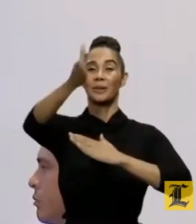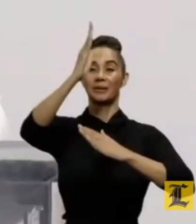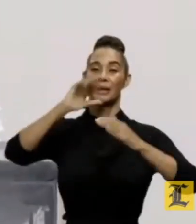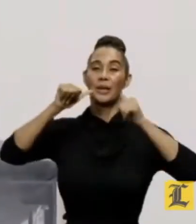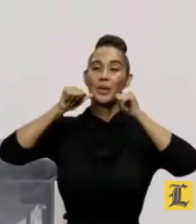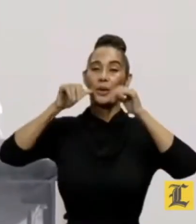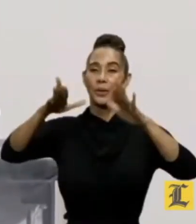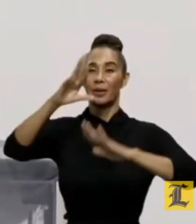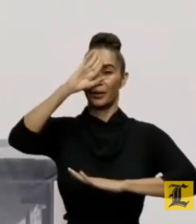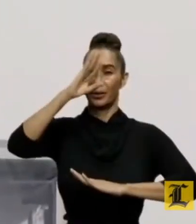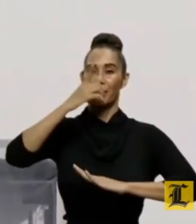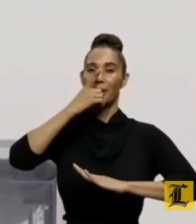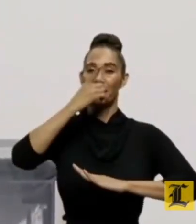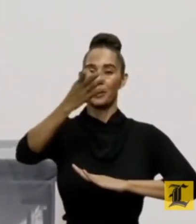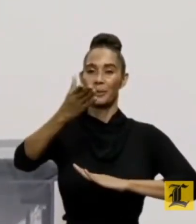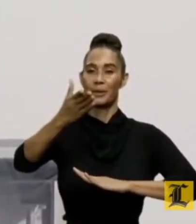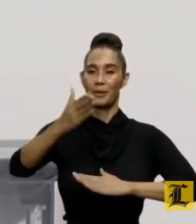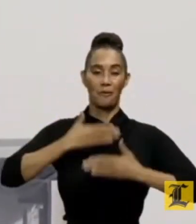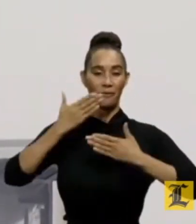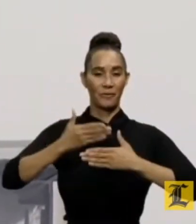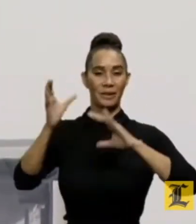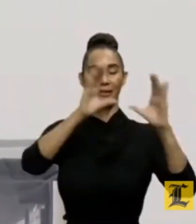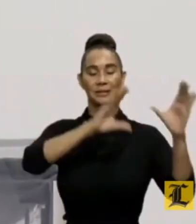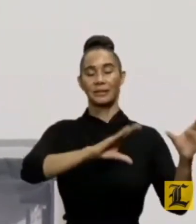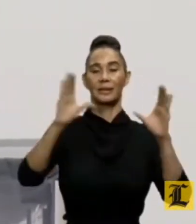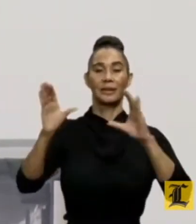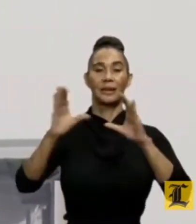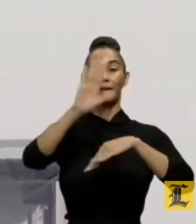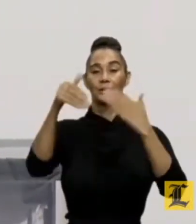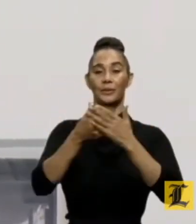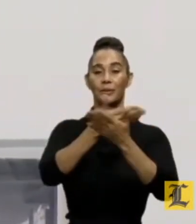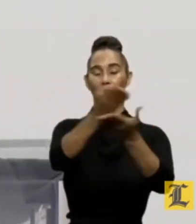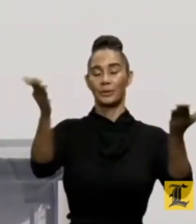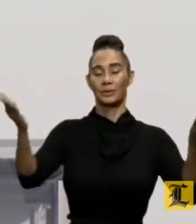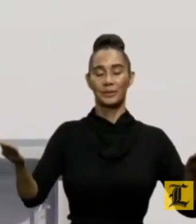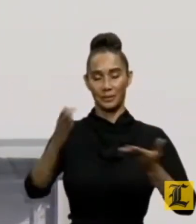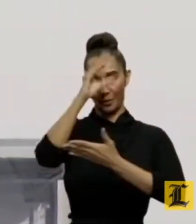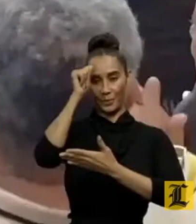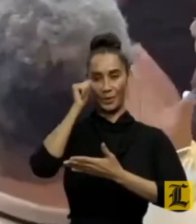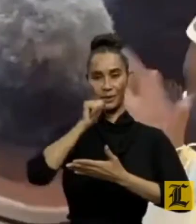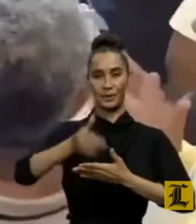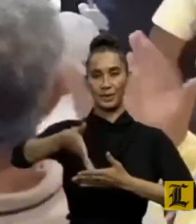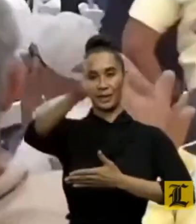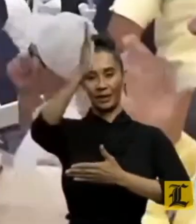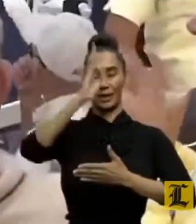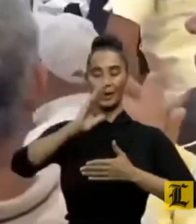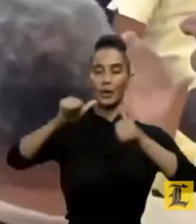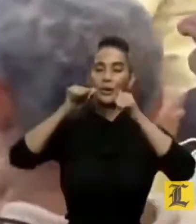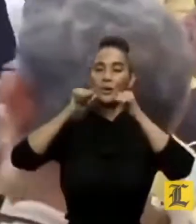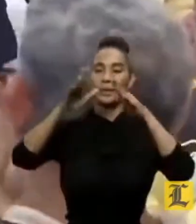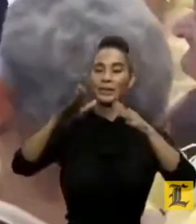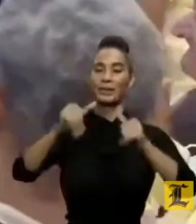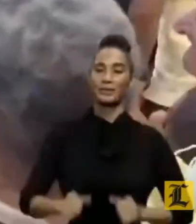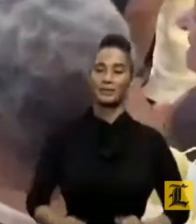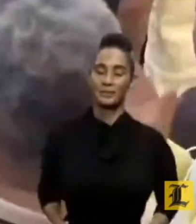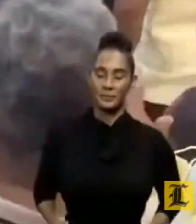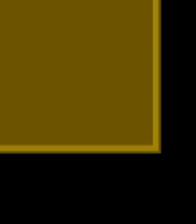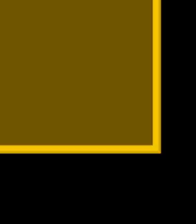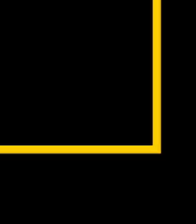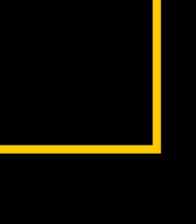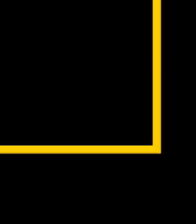Dios bendiga al pueblo dominicano. Felices fiestas a todos y a todas. Que Dios los bendiga.